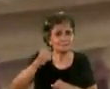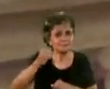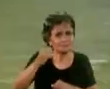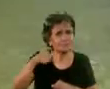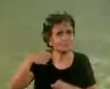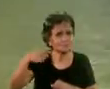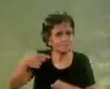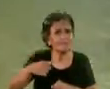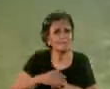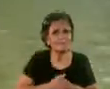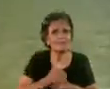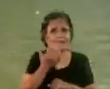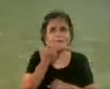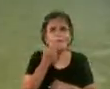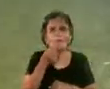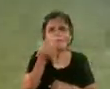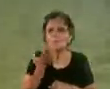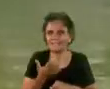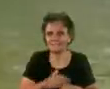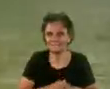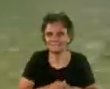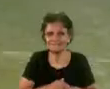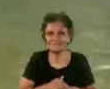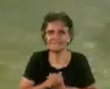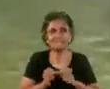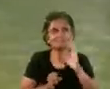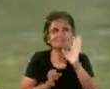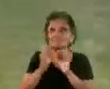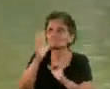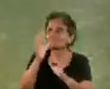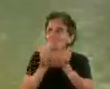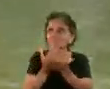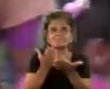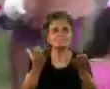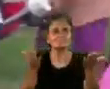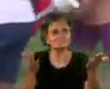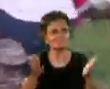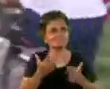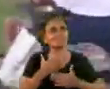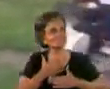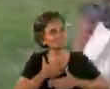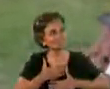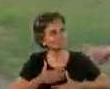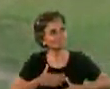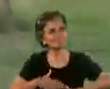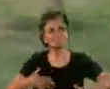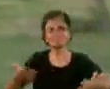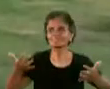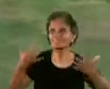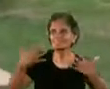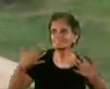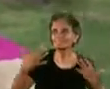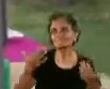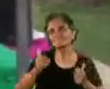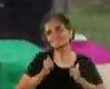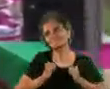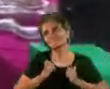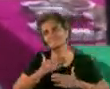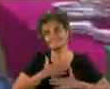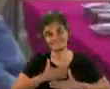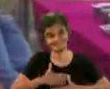gusta? Y porque es un lugar natural, que se puede disfrutar de la naturaleza, del aire libre y bueno, estar